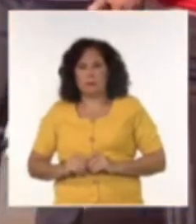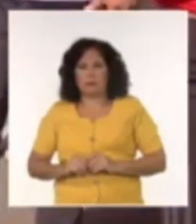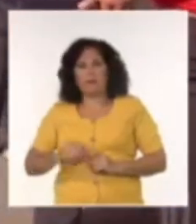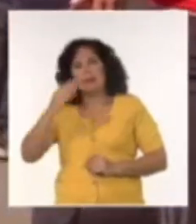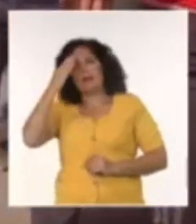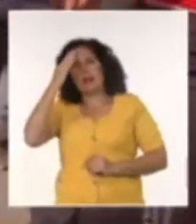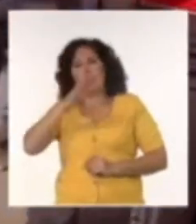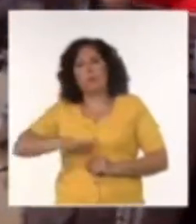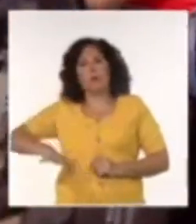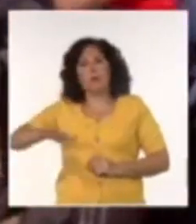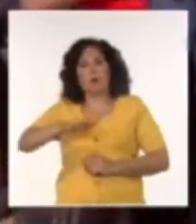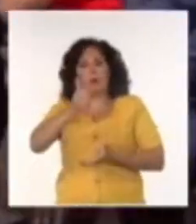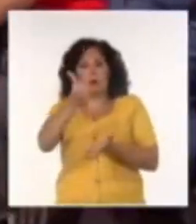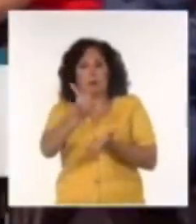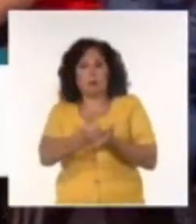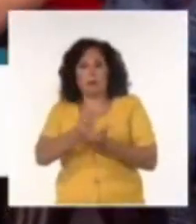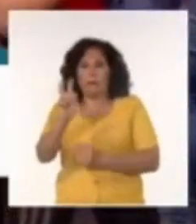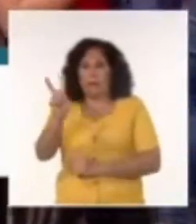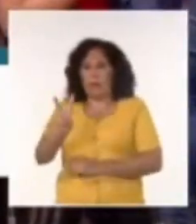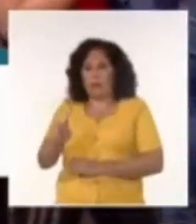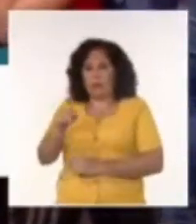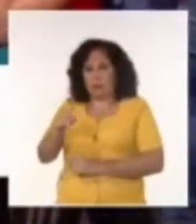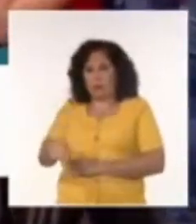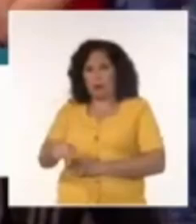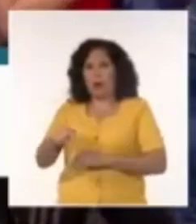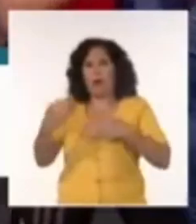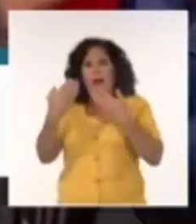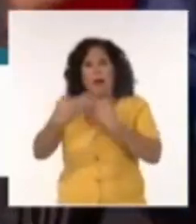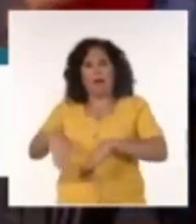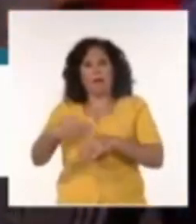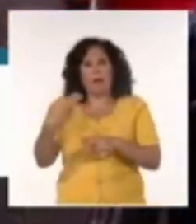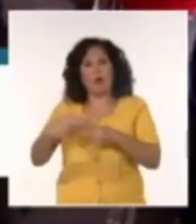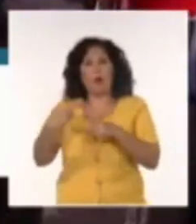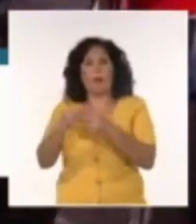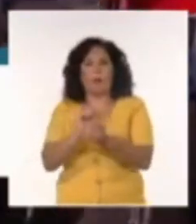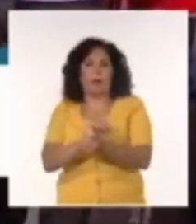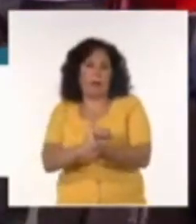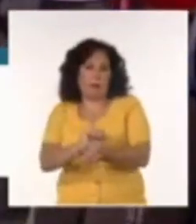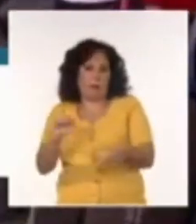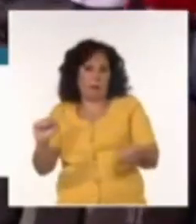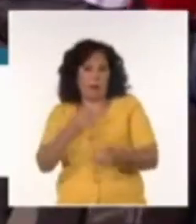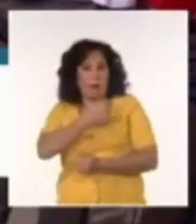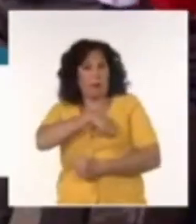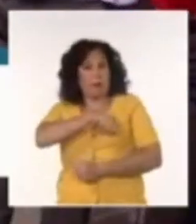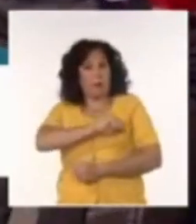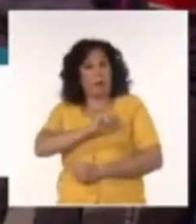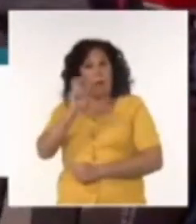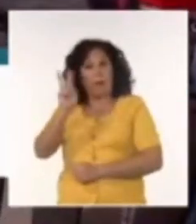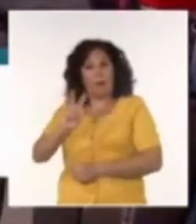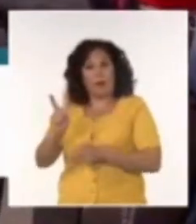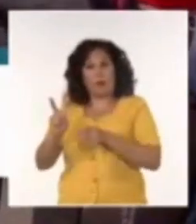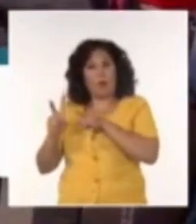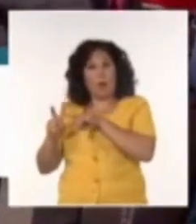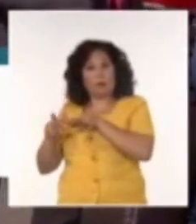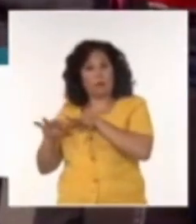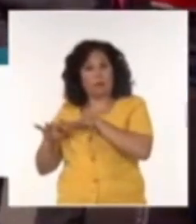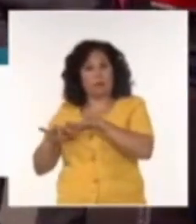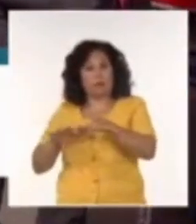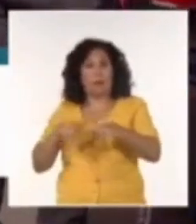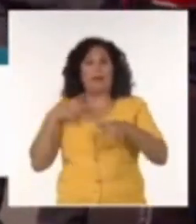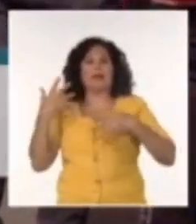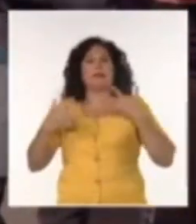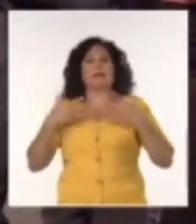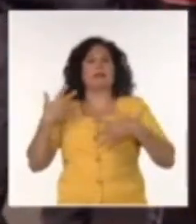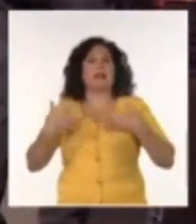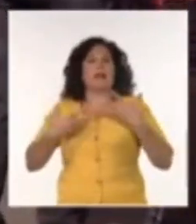Saludos desde Caracas. Nos encontramos en la Avenida Libertador, donde hoy el pueblo de Venezuela se congrega para celebrar la victoria del presidente